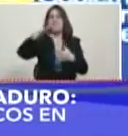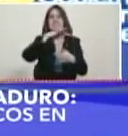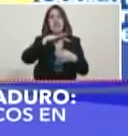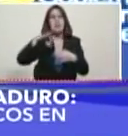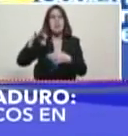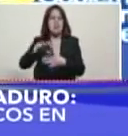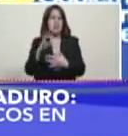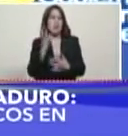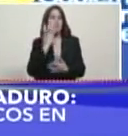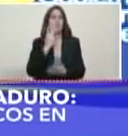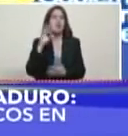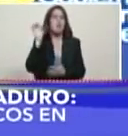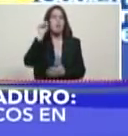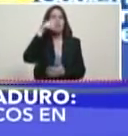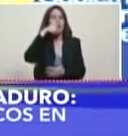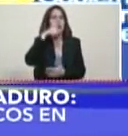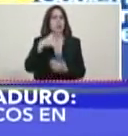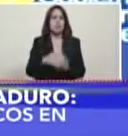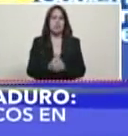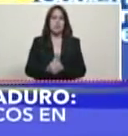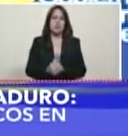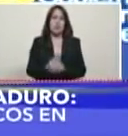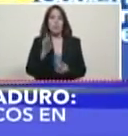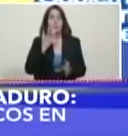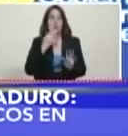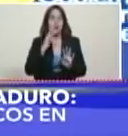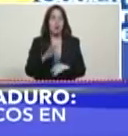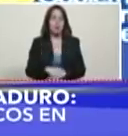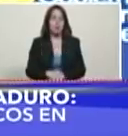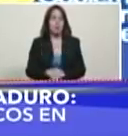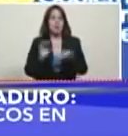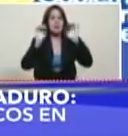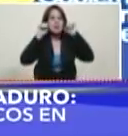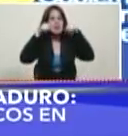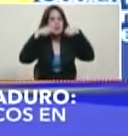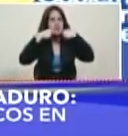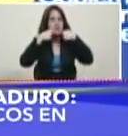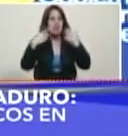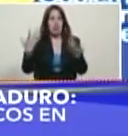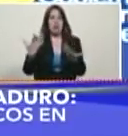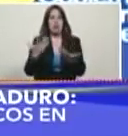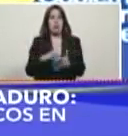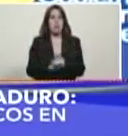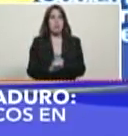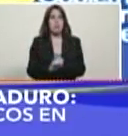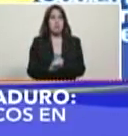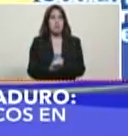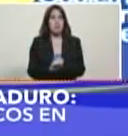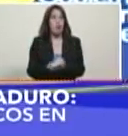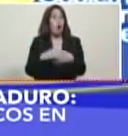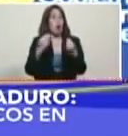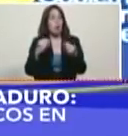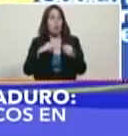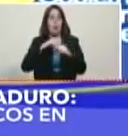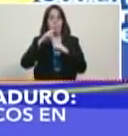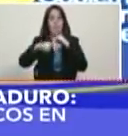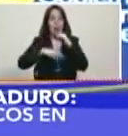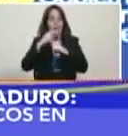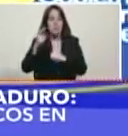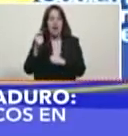de maíz. Se lo dije al ministro, así como hemos logrado la autosuficiencia en papas, en